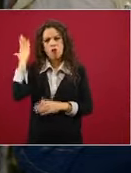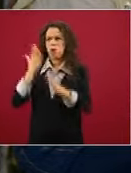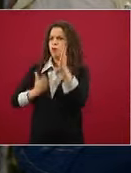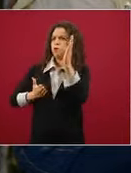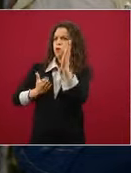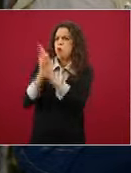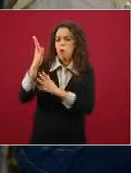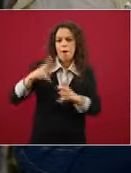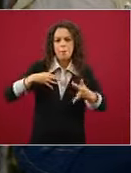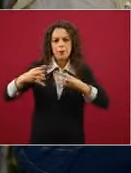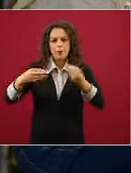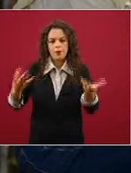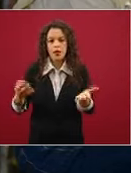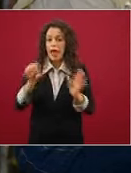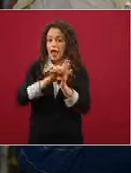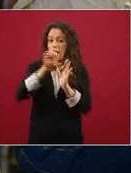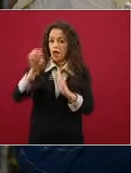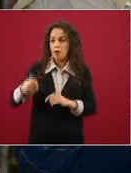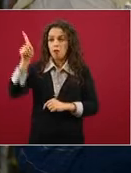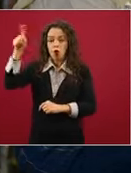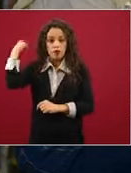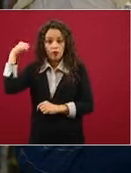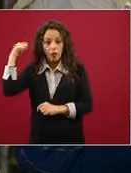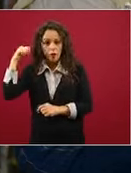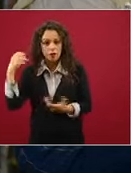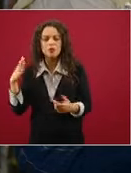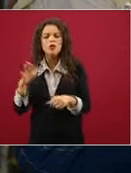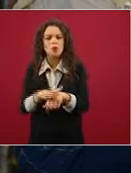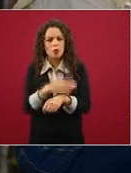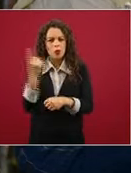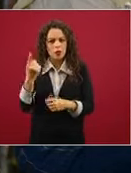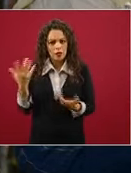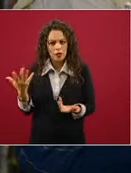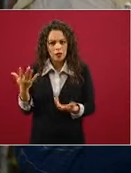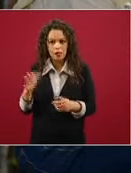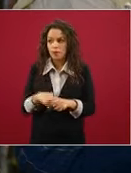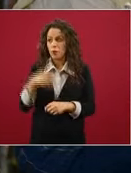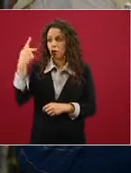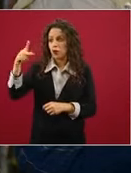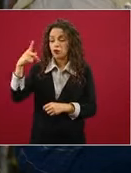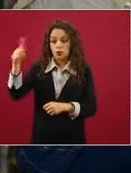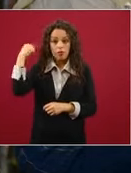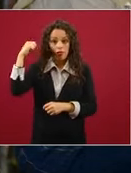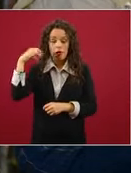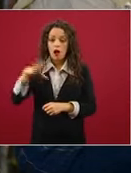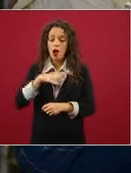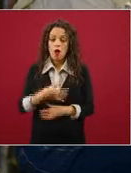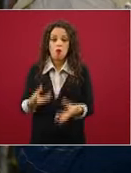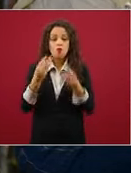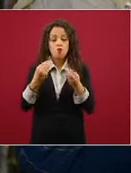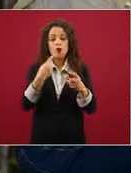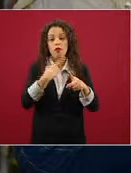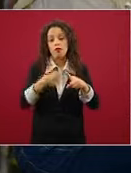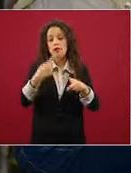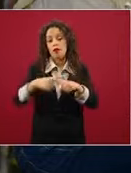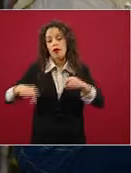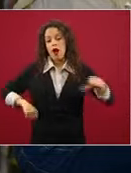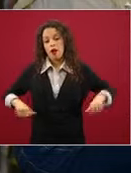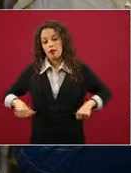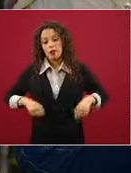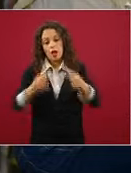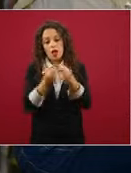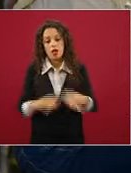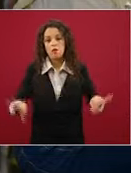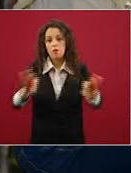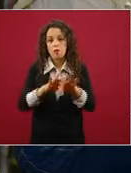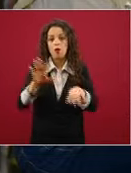¿no? No sé si es por las actividades económicas. En Tabasco son muchas actividades esenciales relacionadas a la extracción de